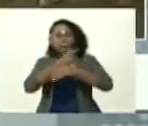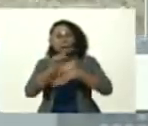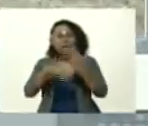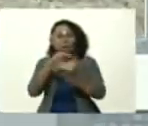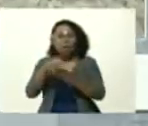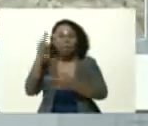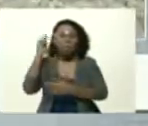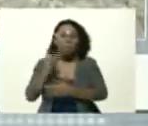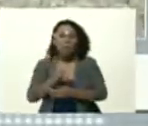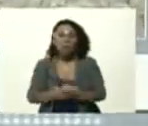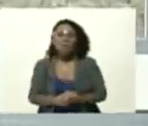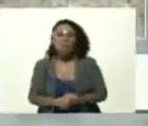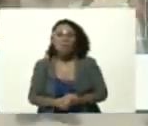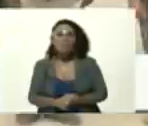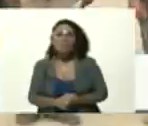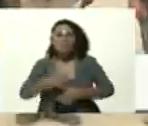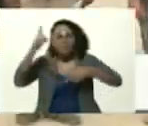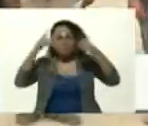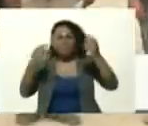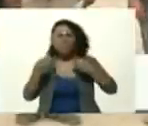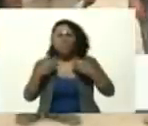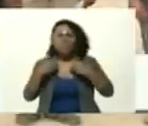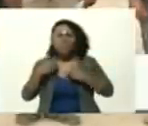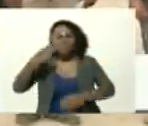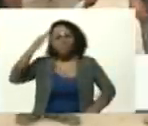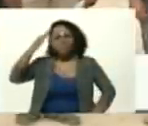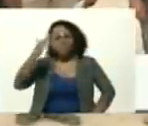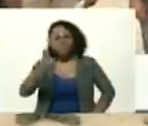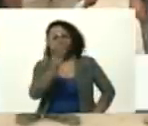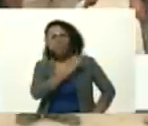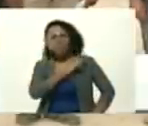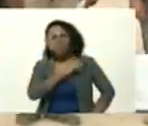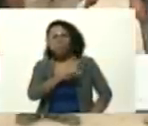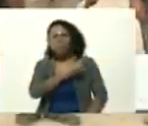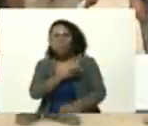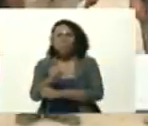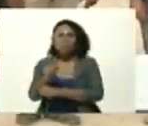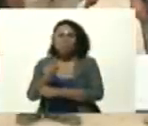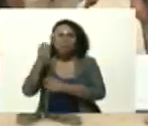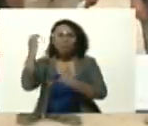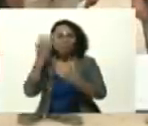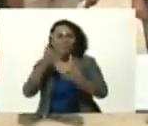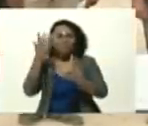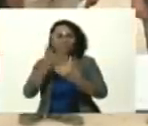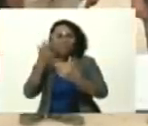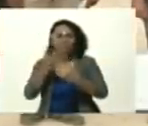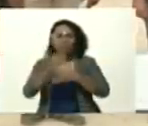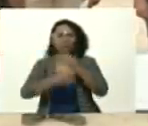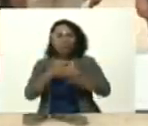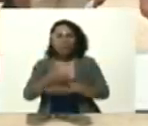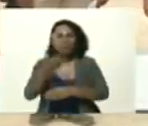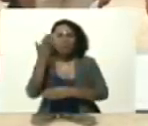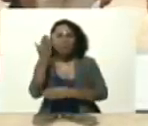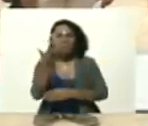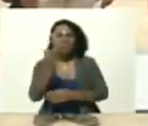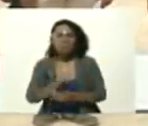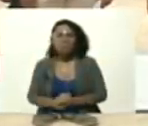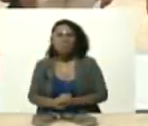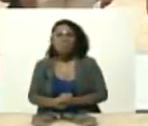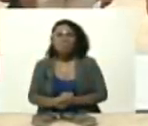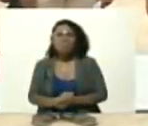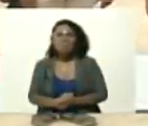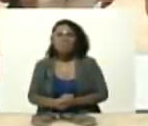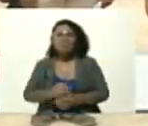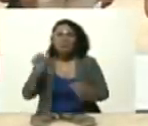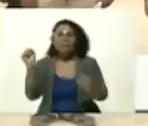general. Chávez vive, mi comandante en jefe, pero seguimos cumpliendo las instrucciones emanadas por usted. En